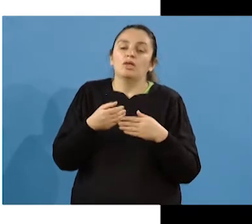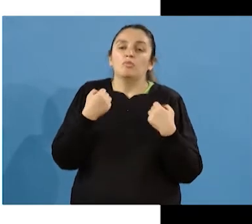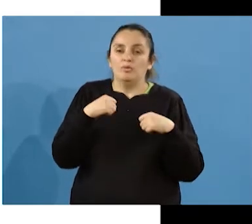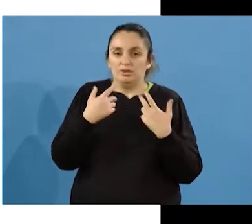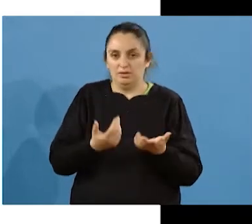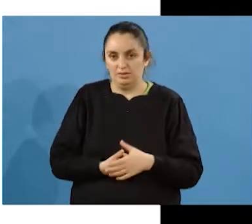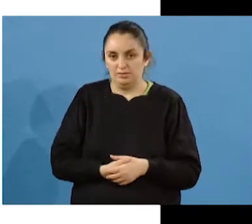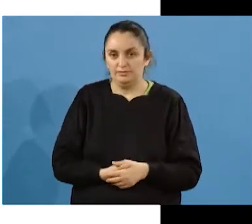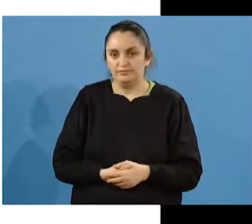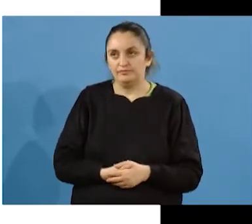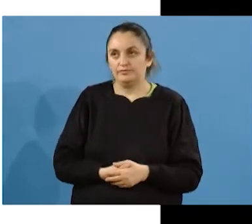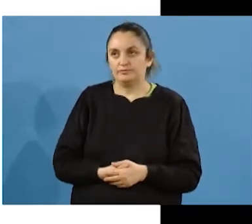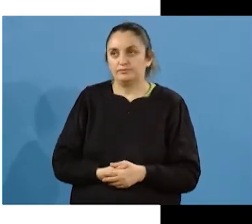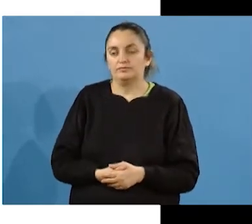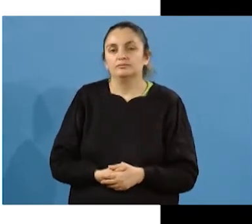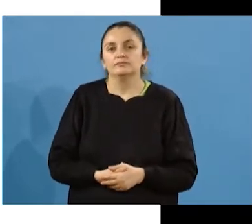pongamos